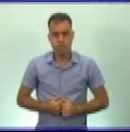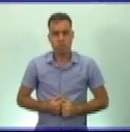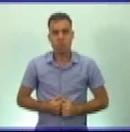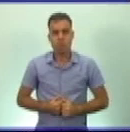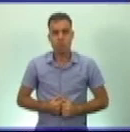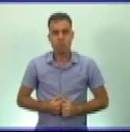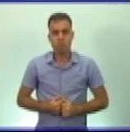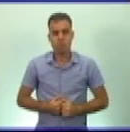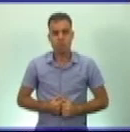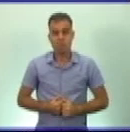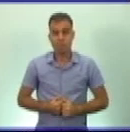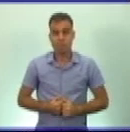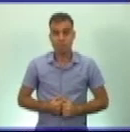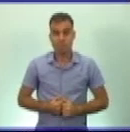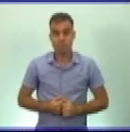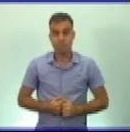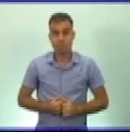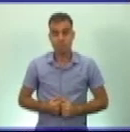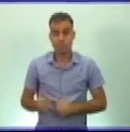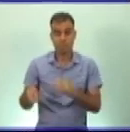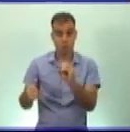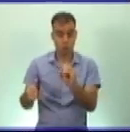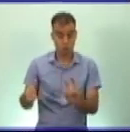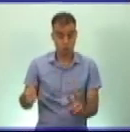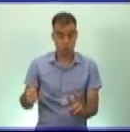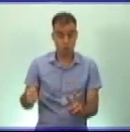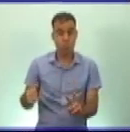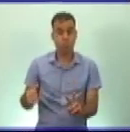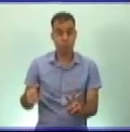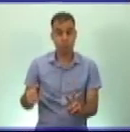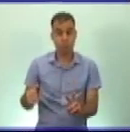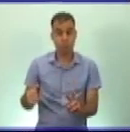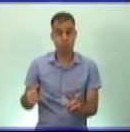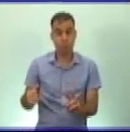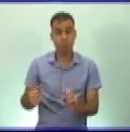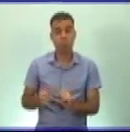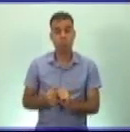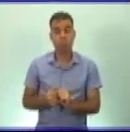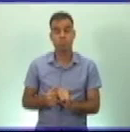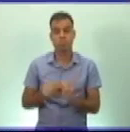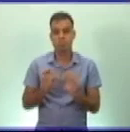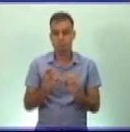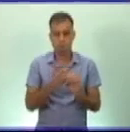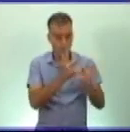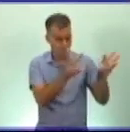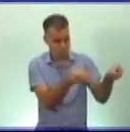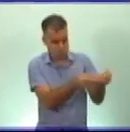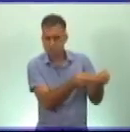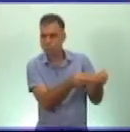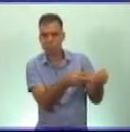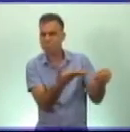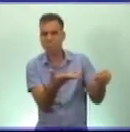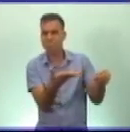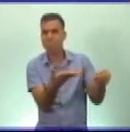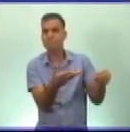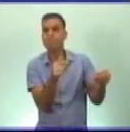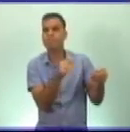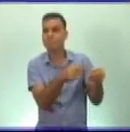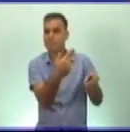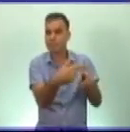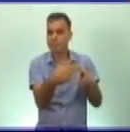de magnesio está formado por iones magnesio y aniones óxido, en su conjunto recuerden que nos vamos a referir como